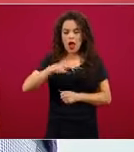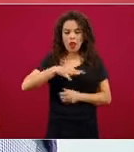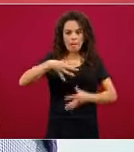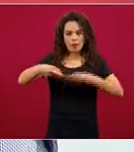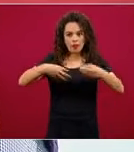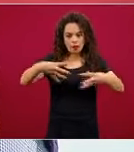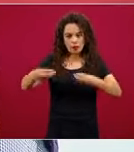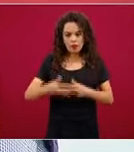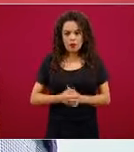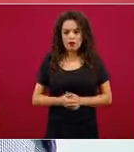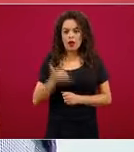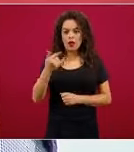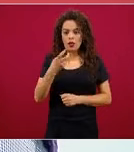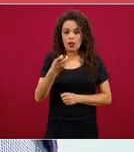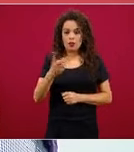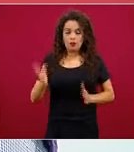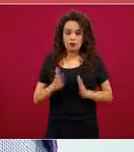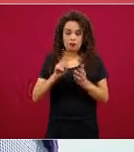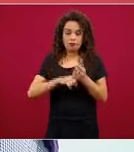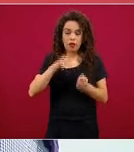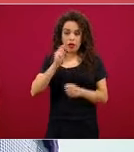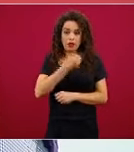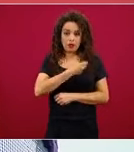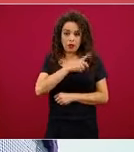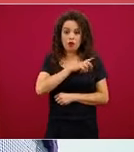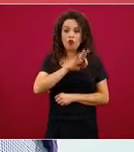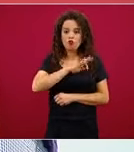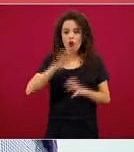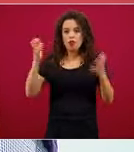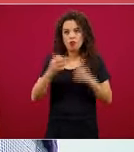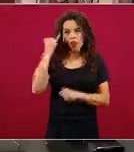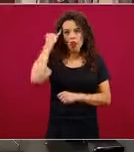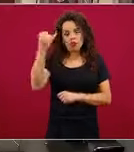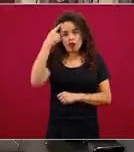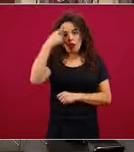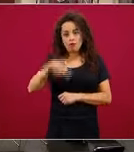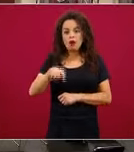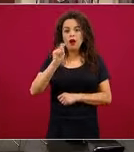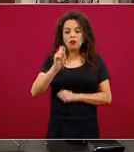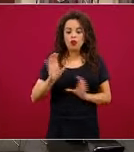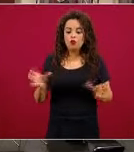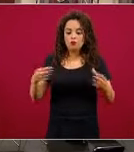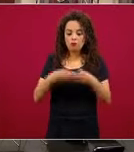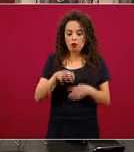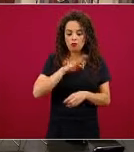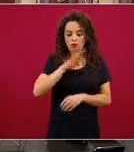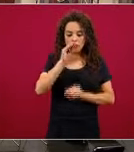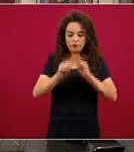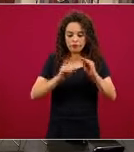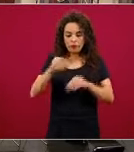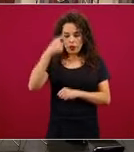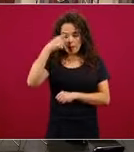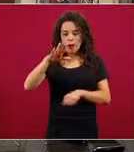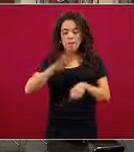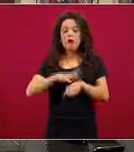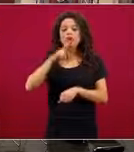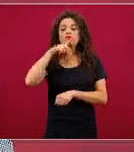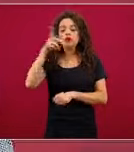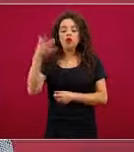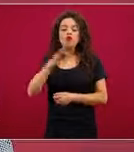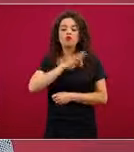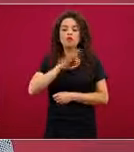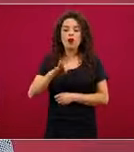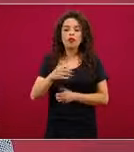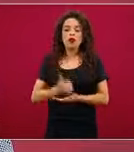promoción de la salud, puede entonces diseñar intervenciones comunitarias que tengan un mejor impacto y que inclusive ayuden